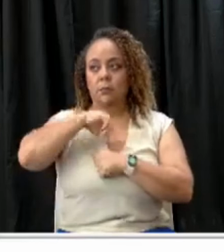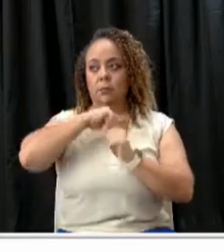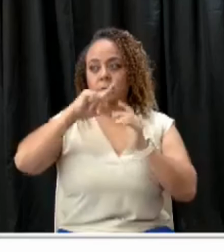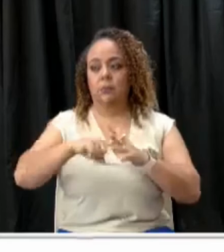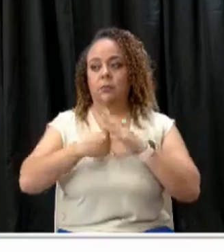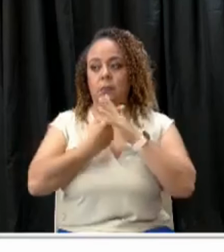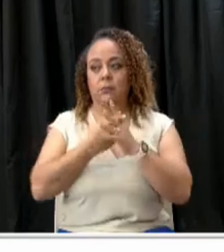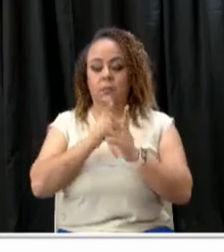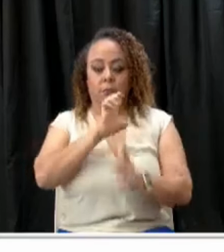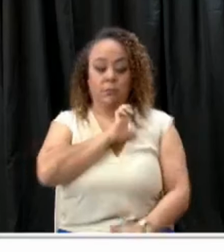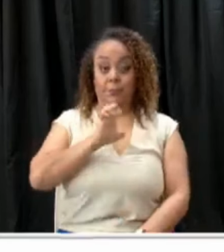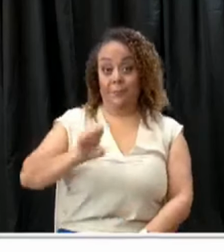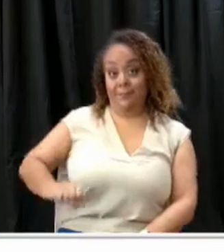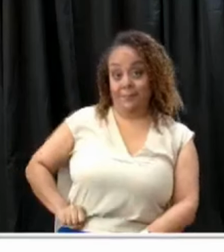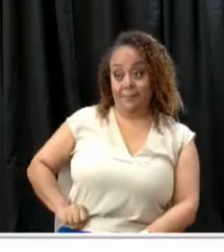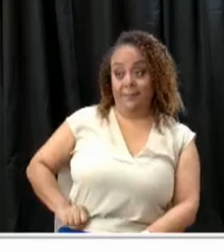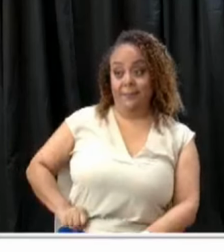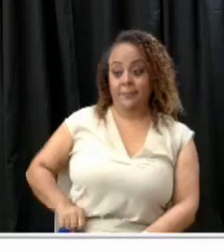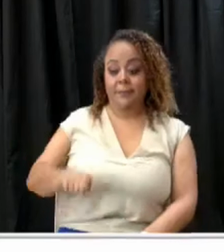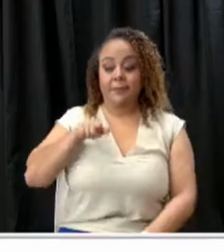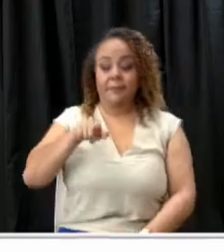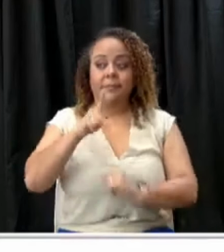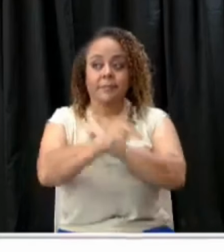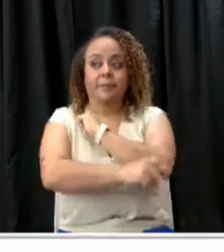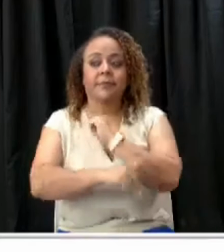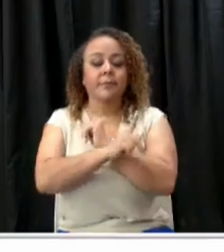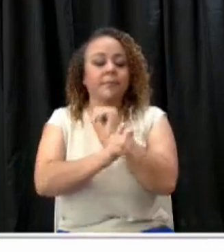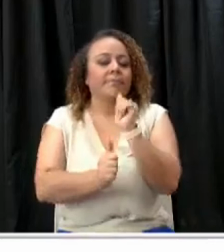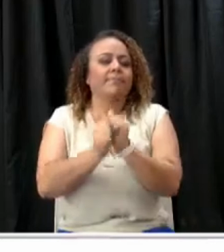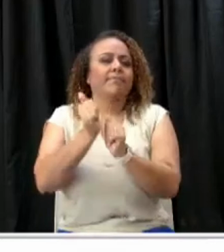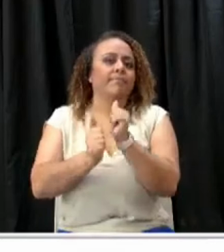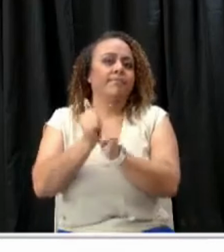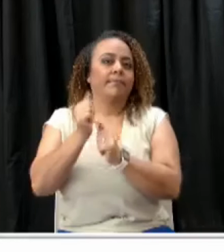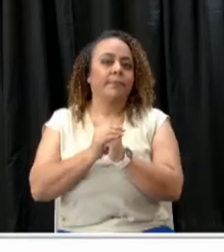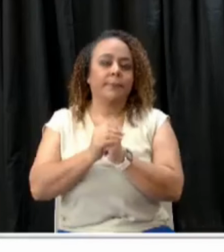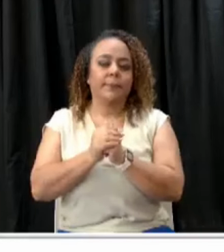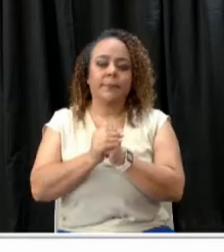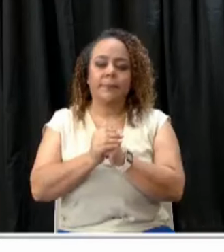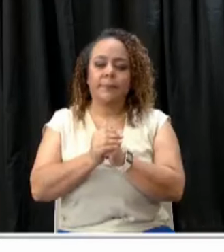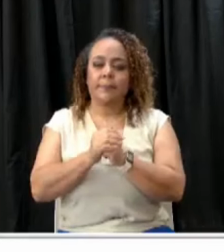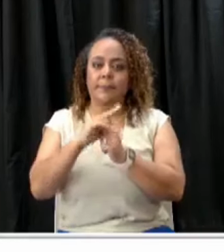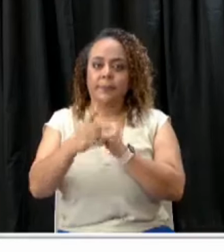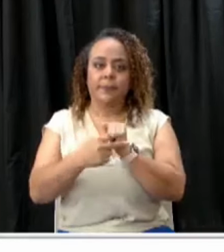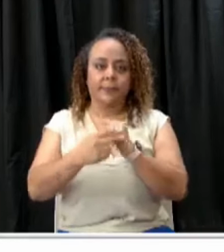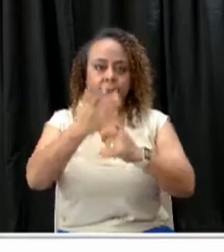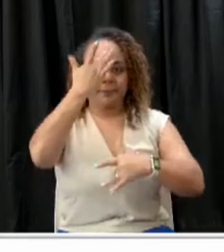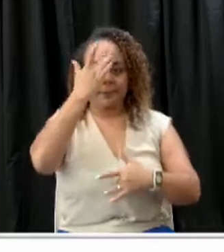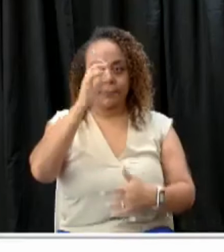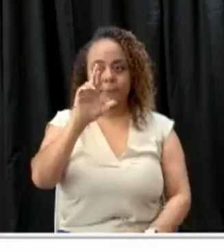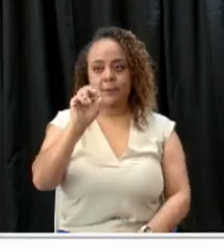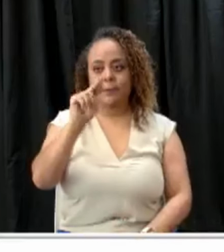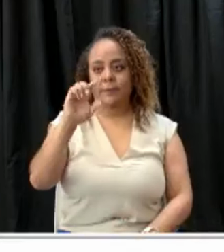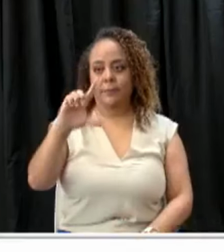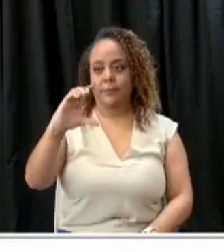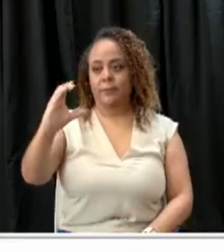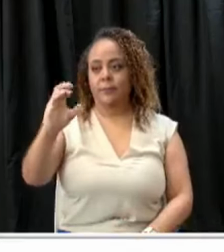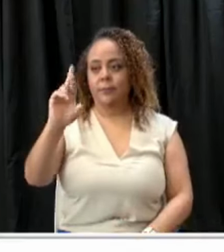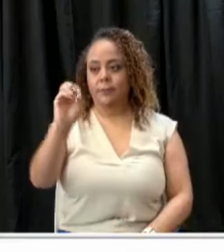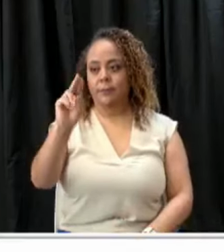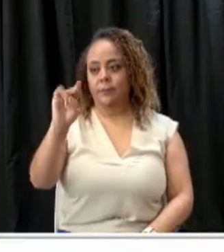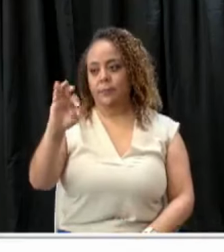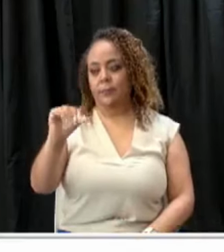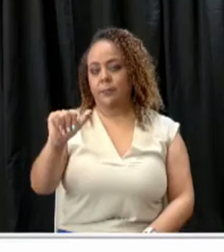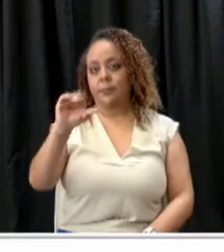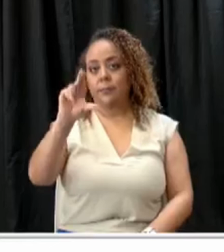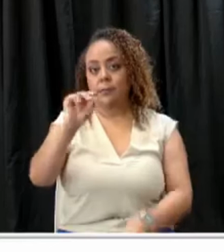iniciamos en El Salvador, que es uno de los países con una mayor incidencia de enfermedad renal crónica no tradicional, en el desarrollo de